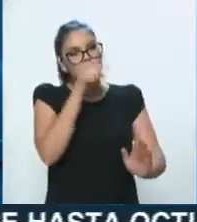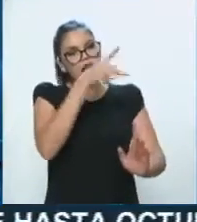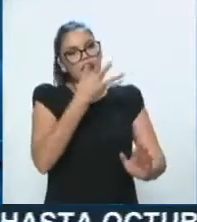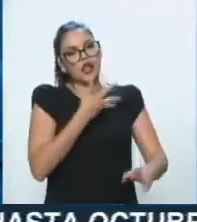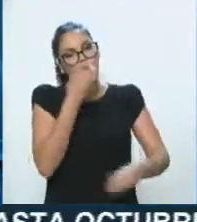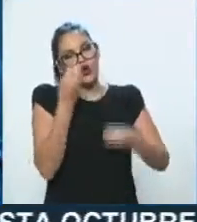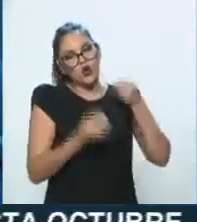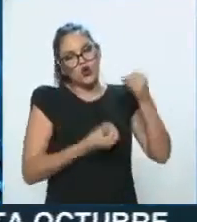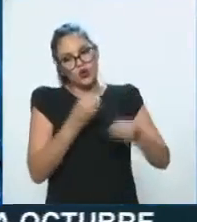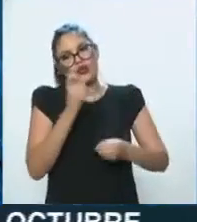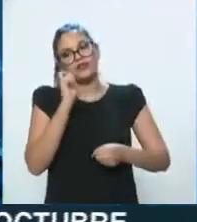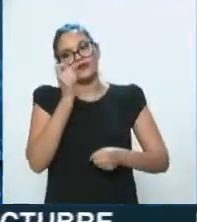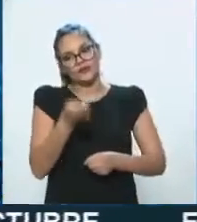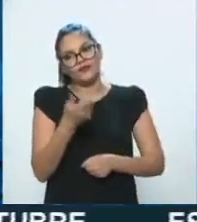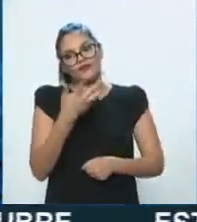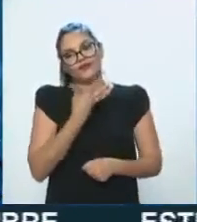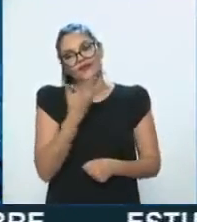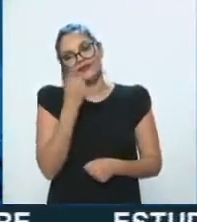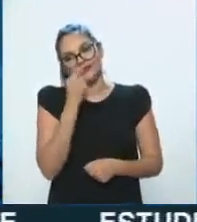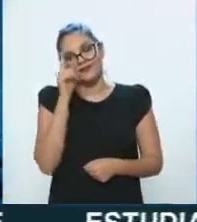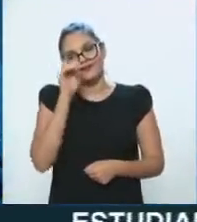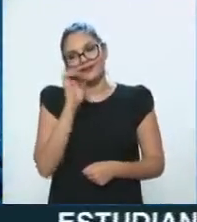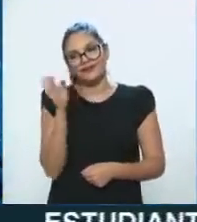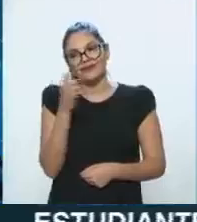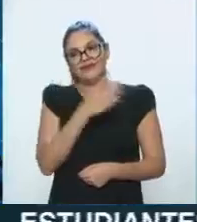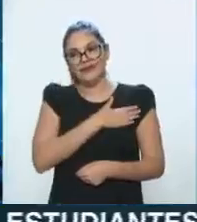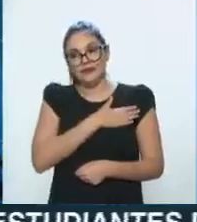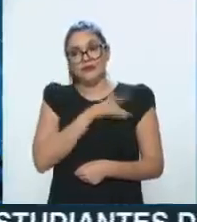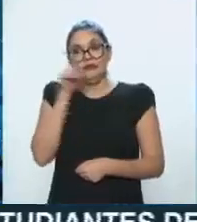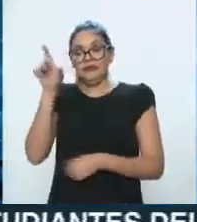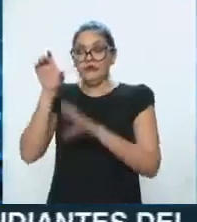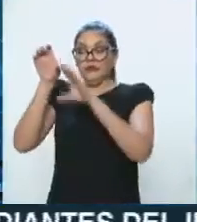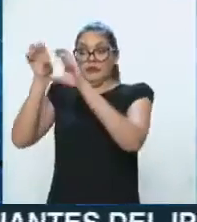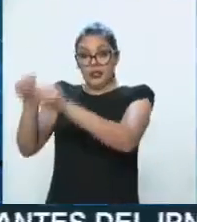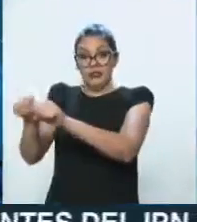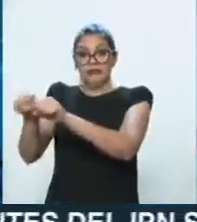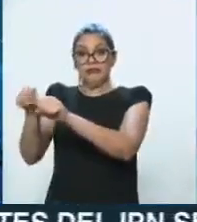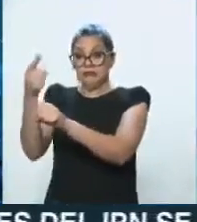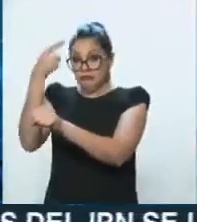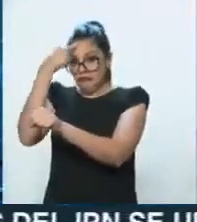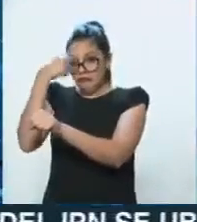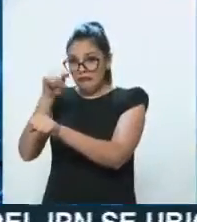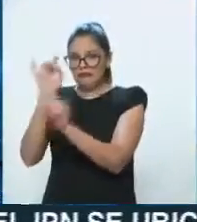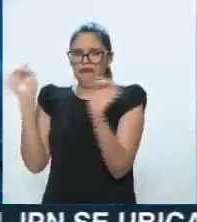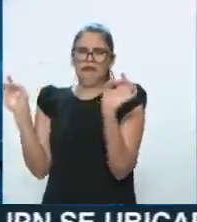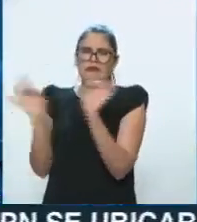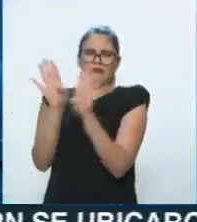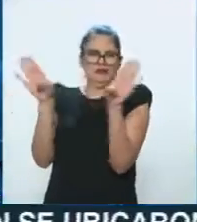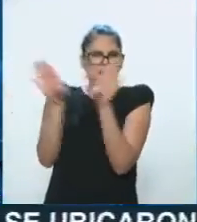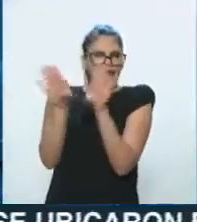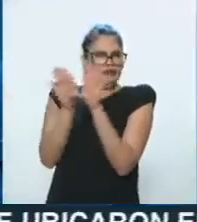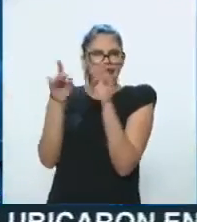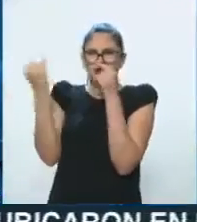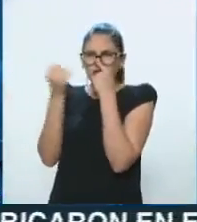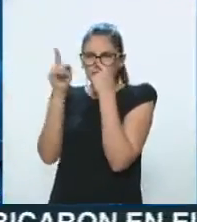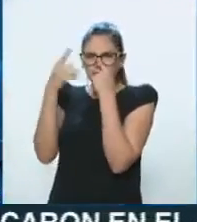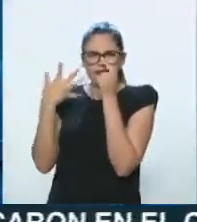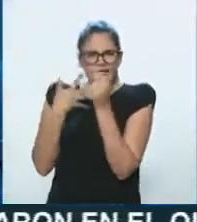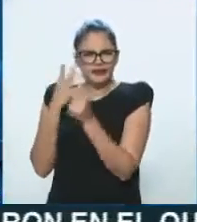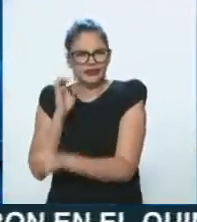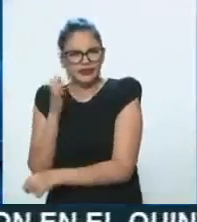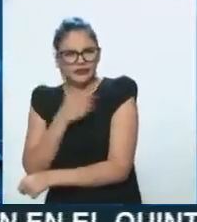en la comisaría en la estación de policía en españa y fue en españa la detención tú crees que sea casualidad que también en españa